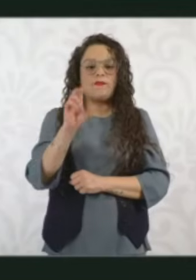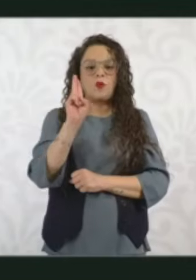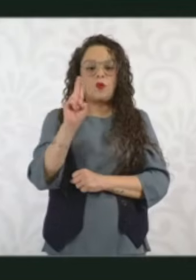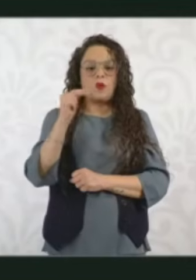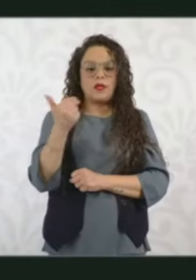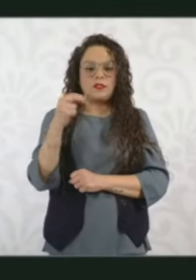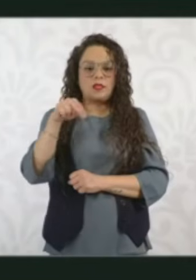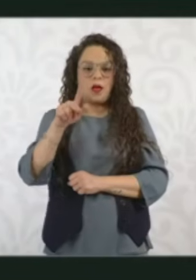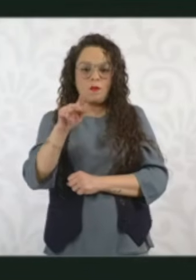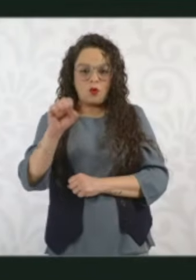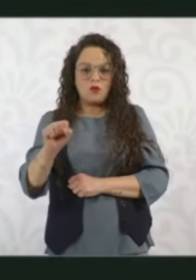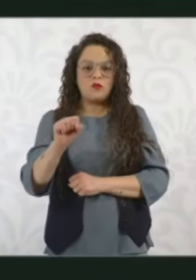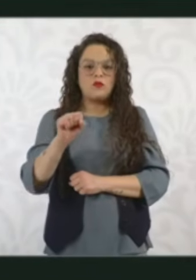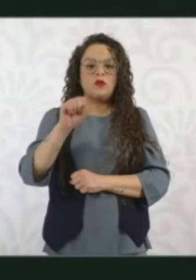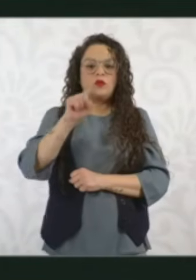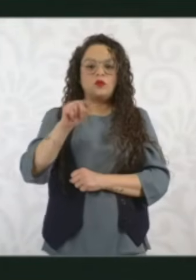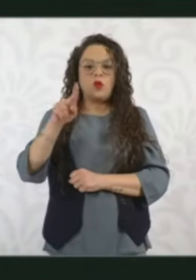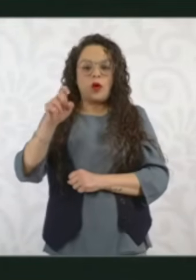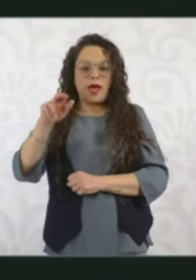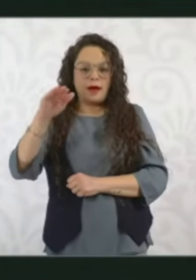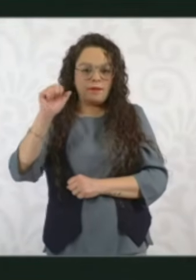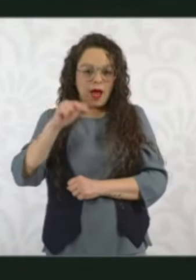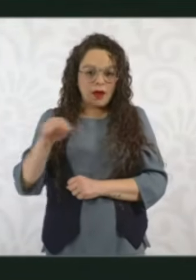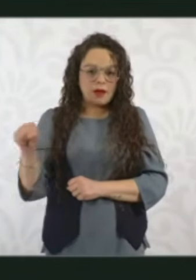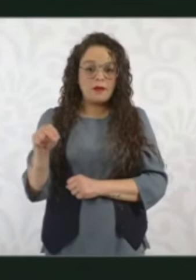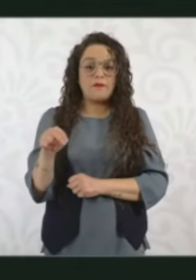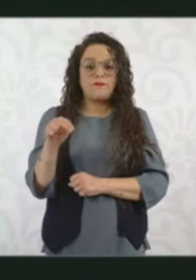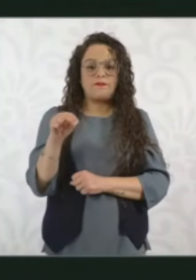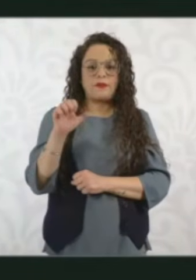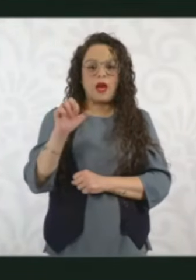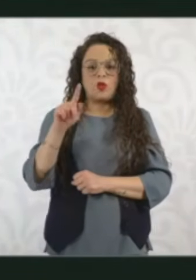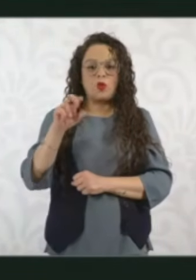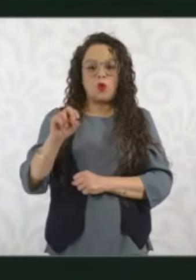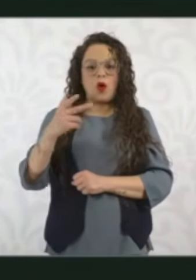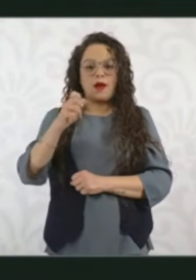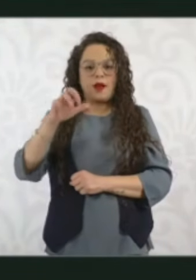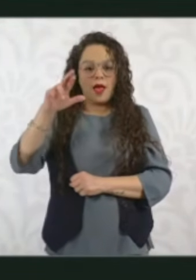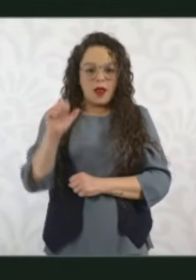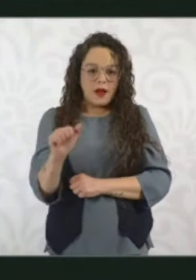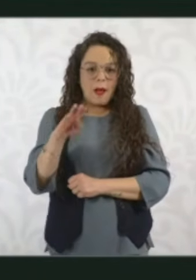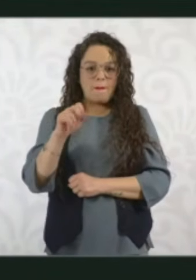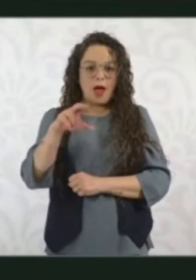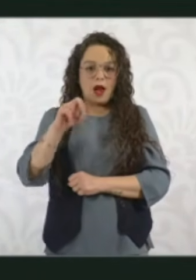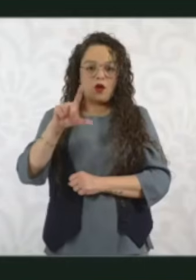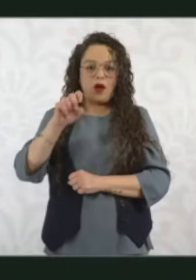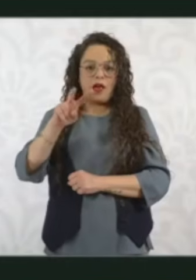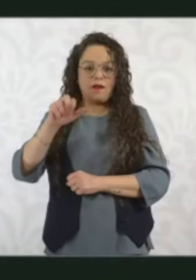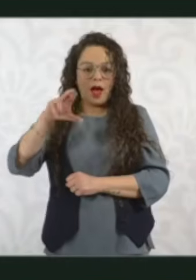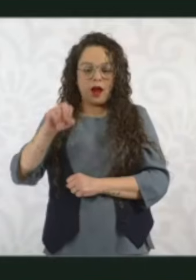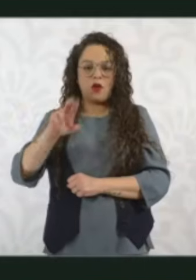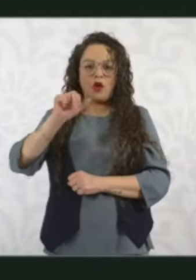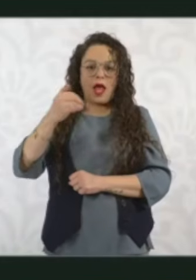Luis Arturo Herrera, Marco Levario, Nayeli